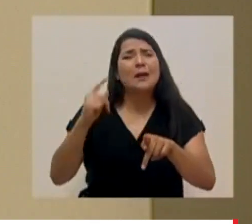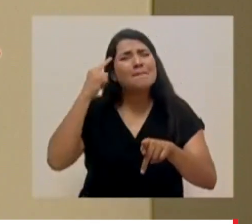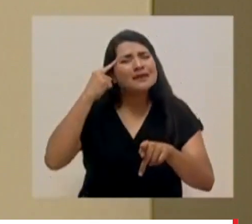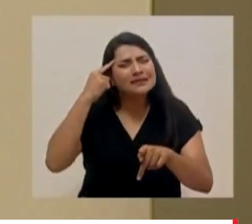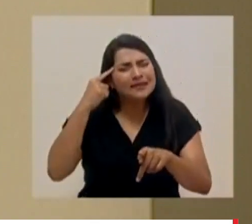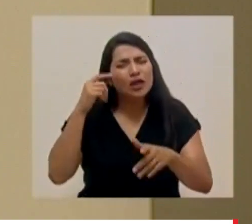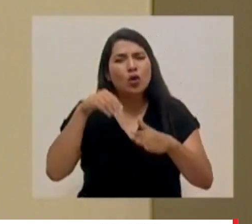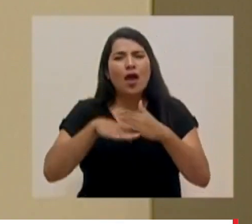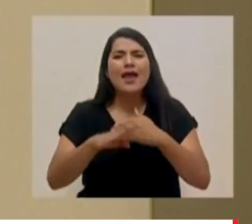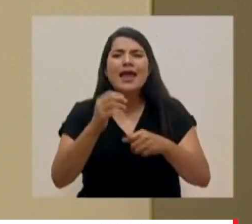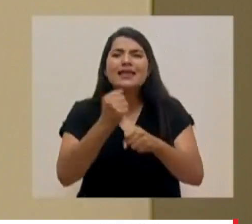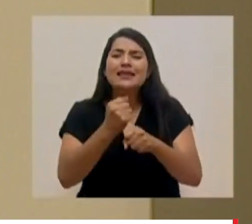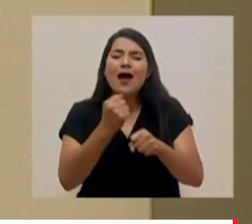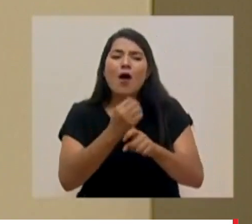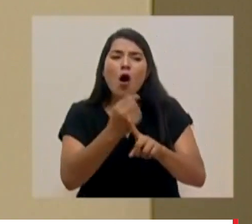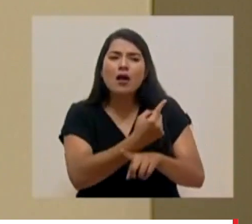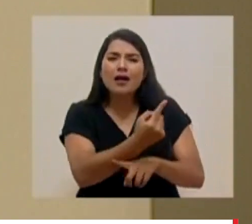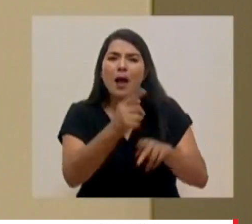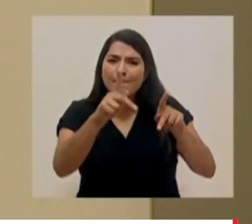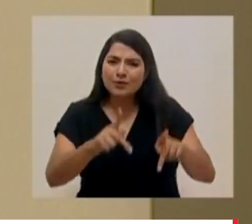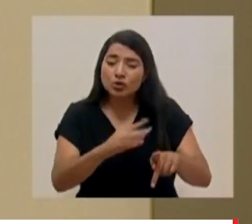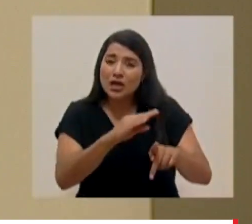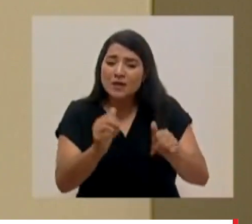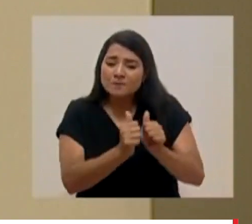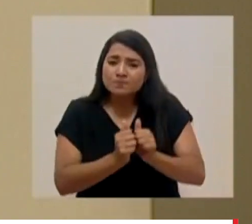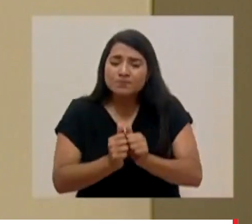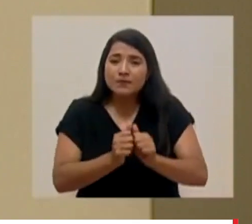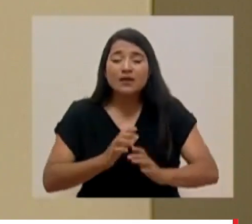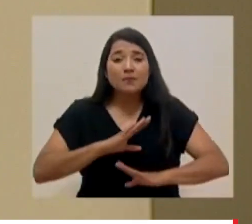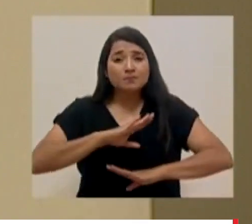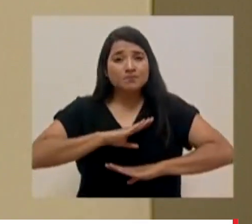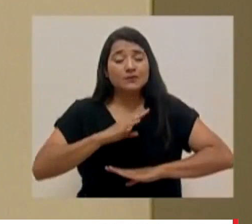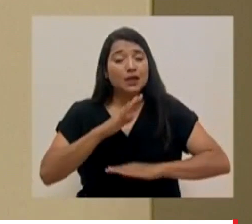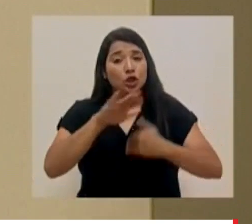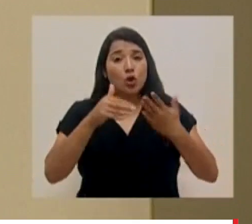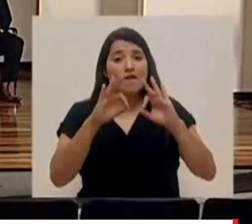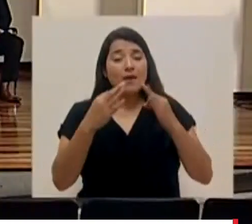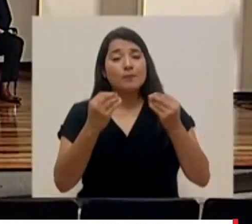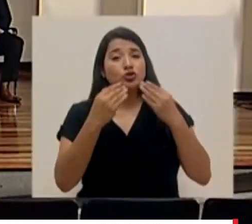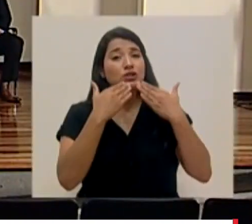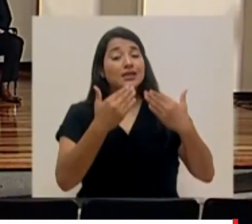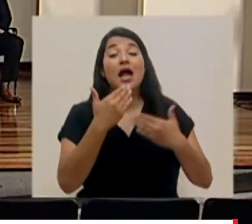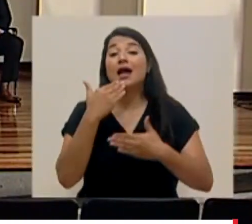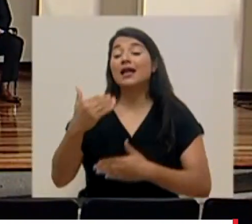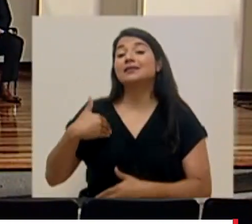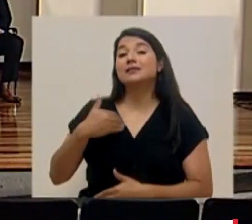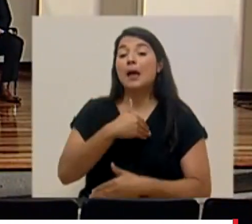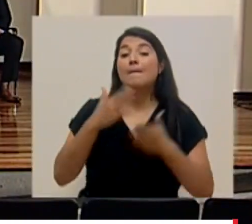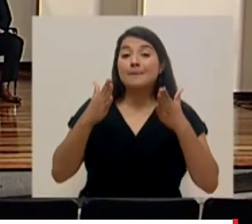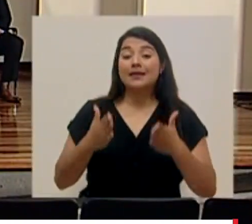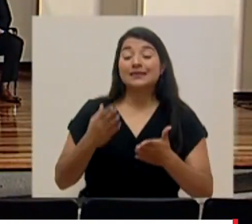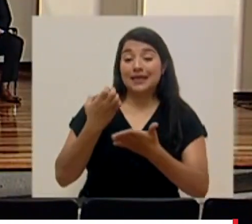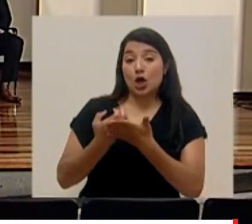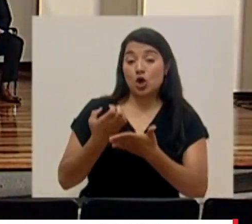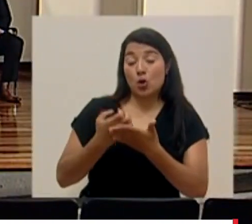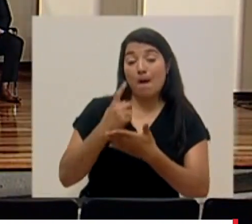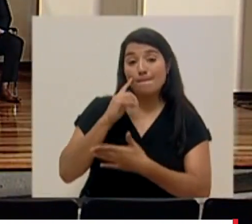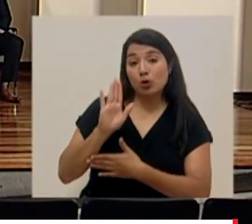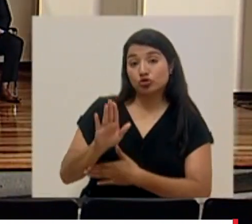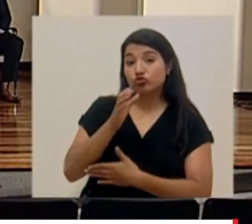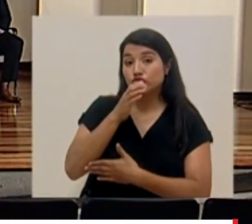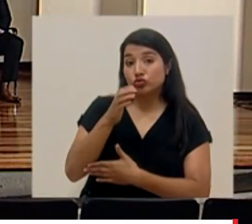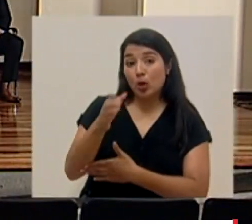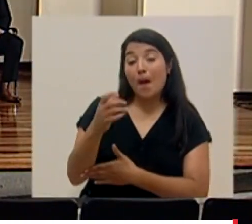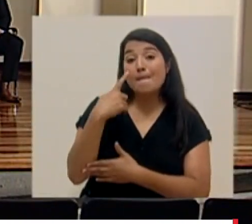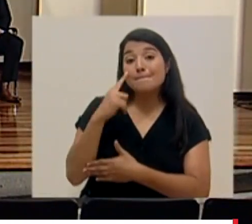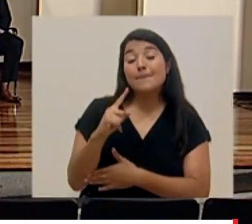trabajos y en la colectividad y el bienestar de las familias. Muchísimas gracias. Muchas gracias a la señora ministra de Economía por estas